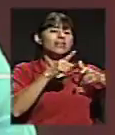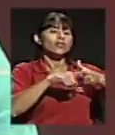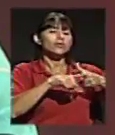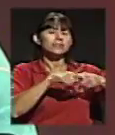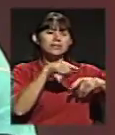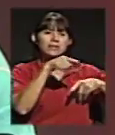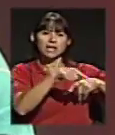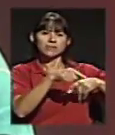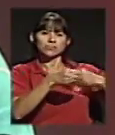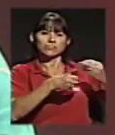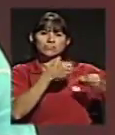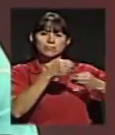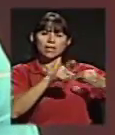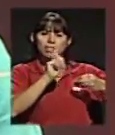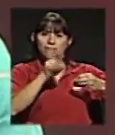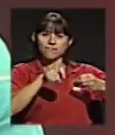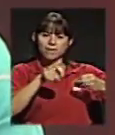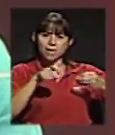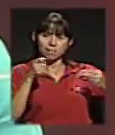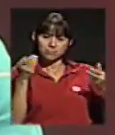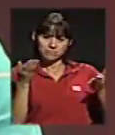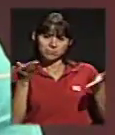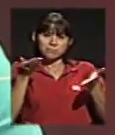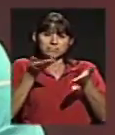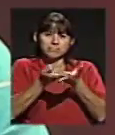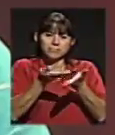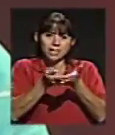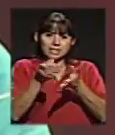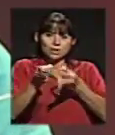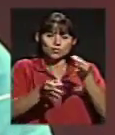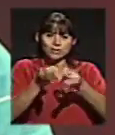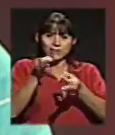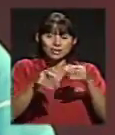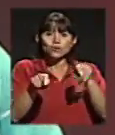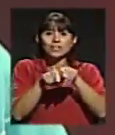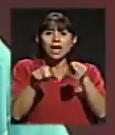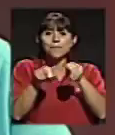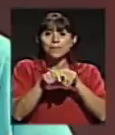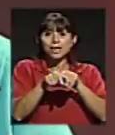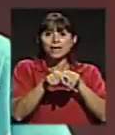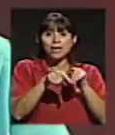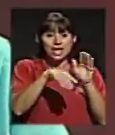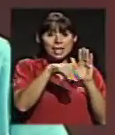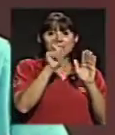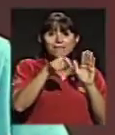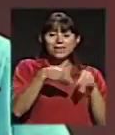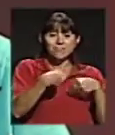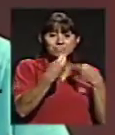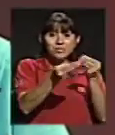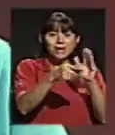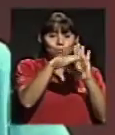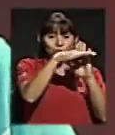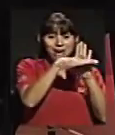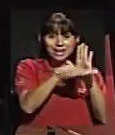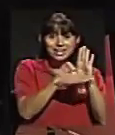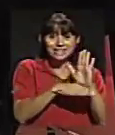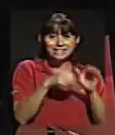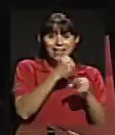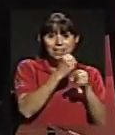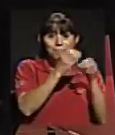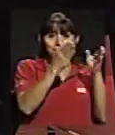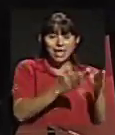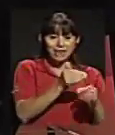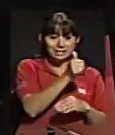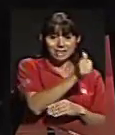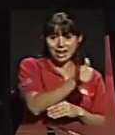certificación de esa fusión, inclusive hasta de la lista de empleados de cada una de las empresas para determinar si había un nexo. Eso